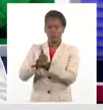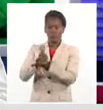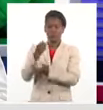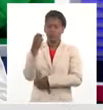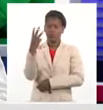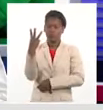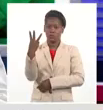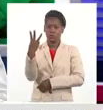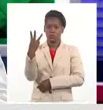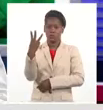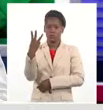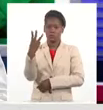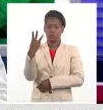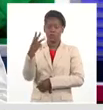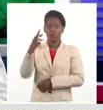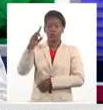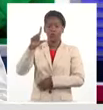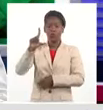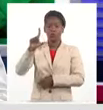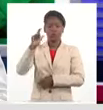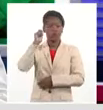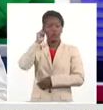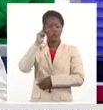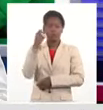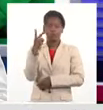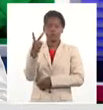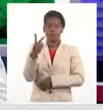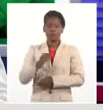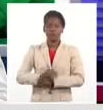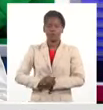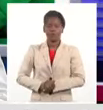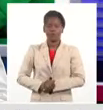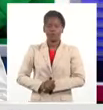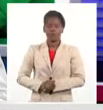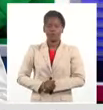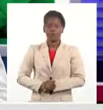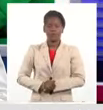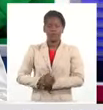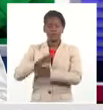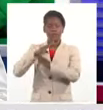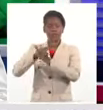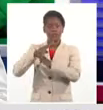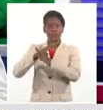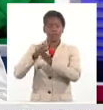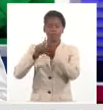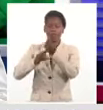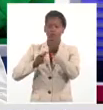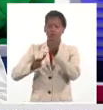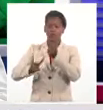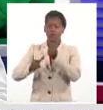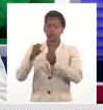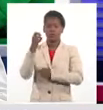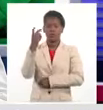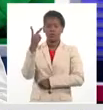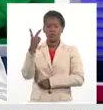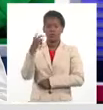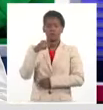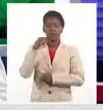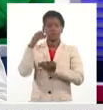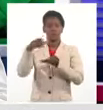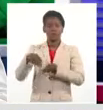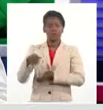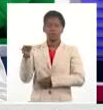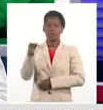de Florida 2. Y de la provincia de Santiago de Cuba fallecen 2 pacientes de los